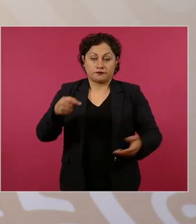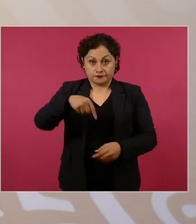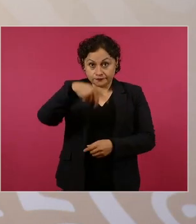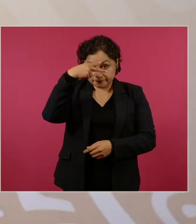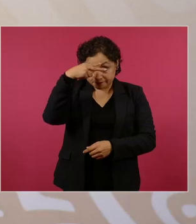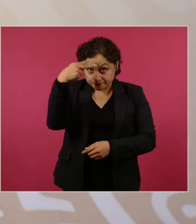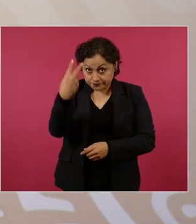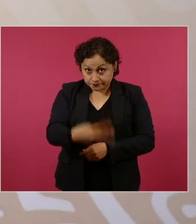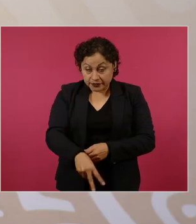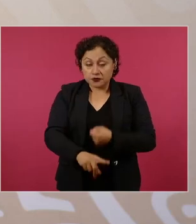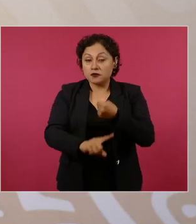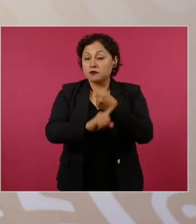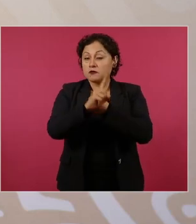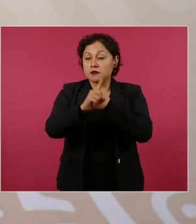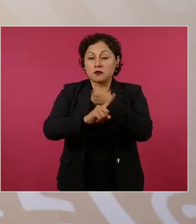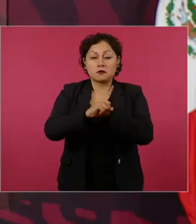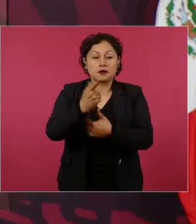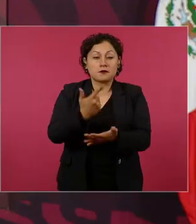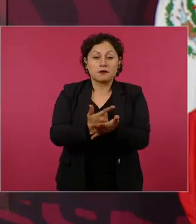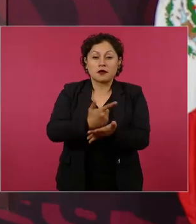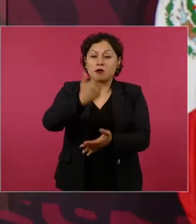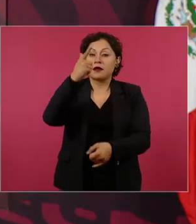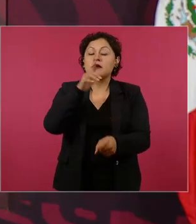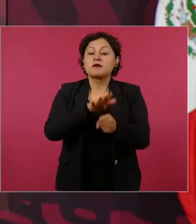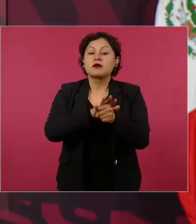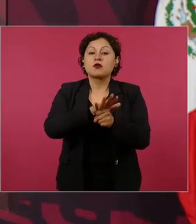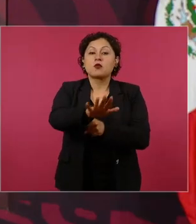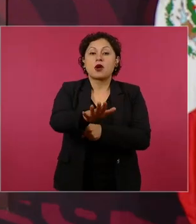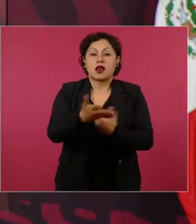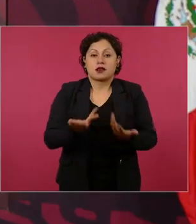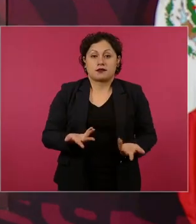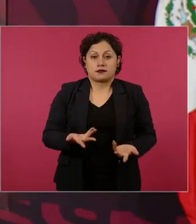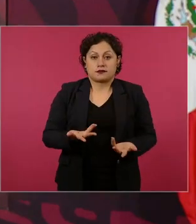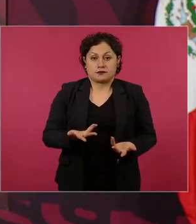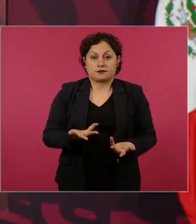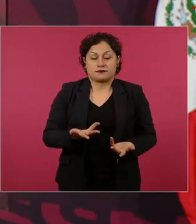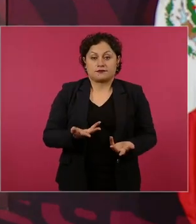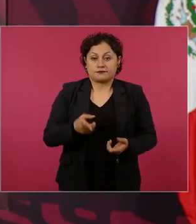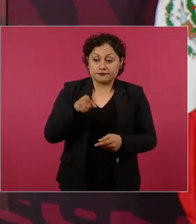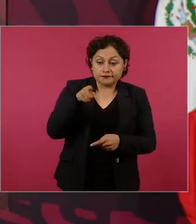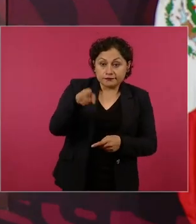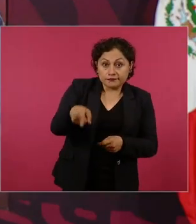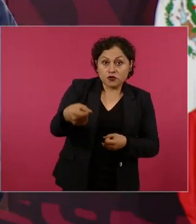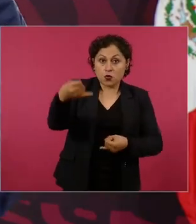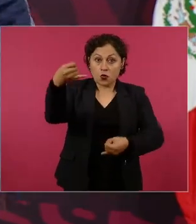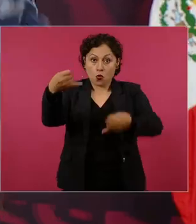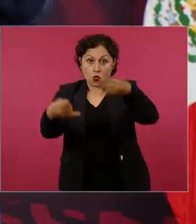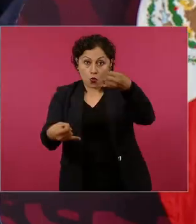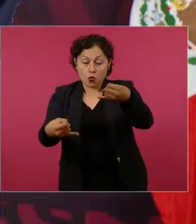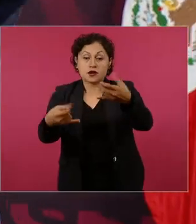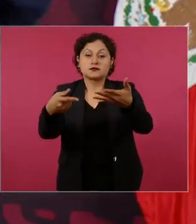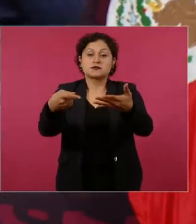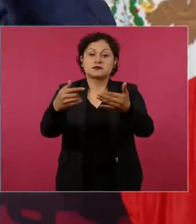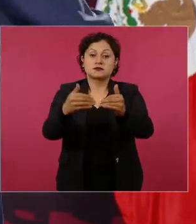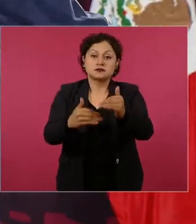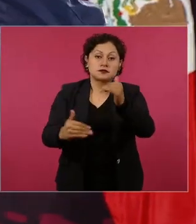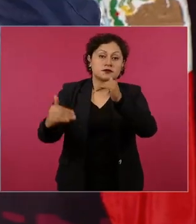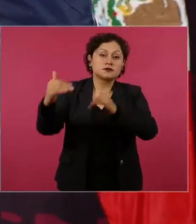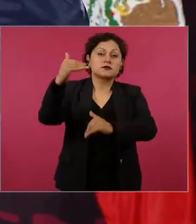nos ha afectado, es el asunto de los jueces, de magistrados y de ministros, ministros